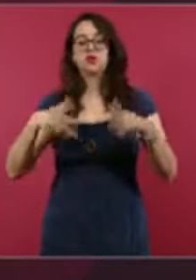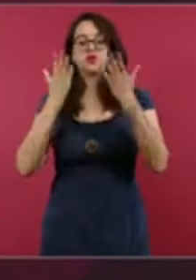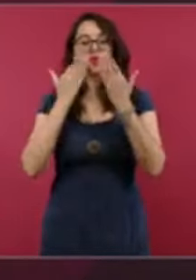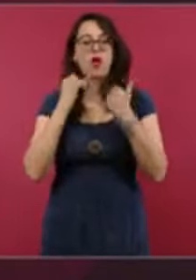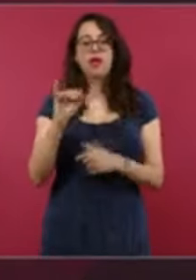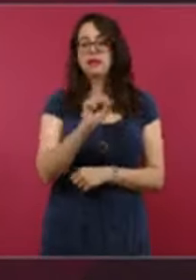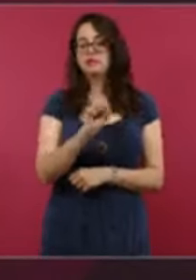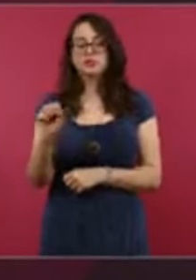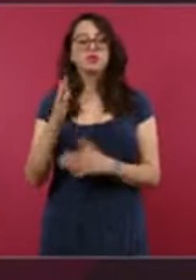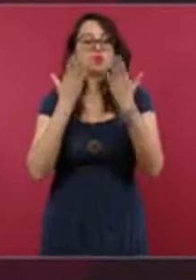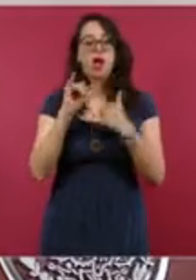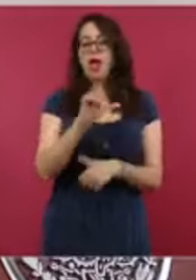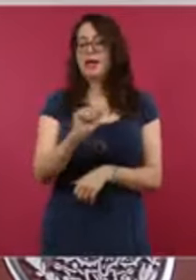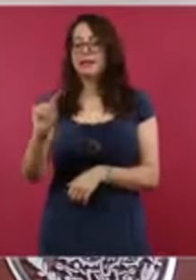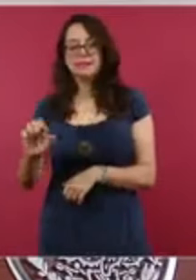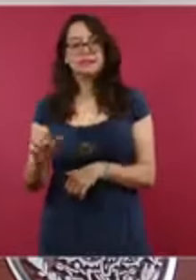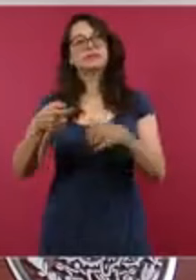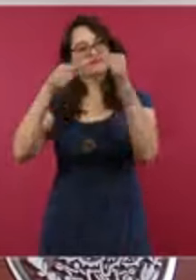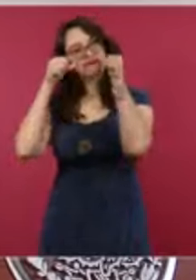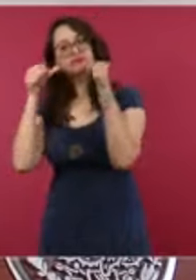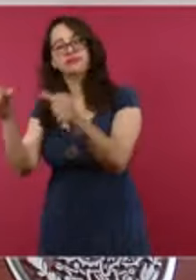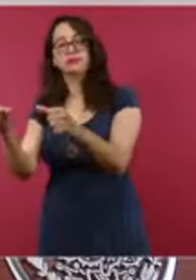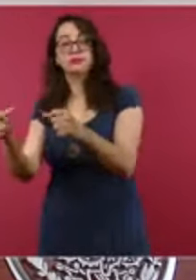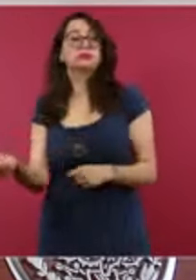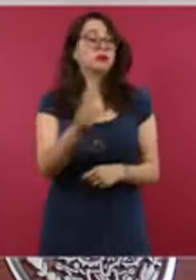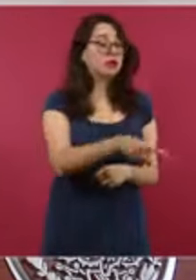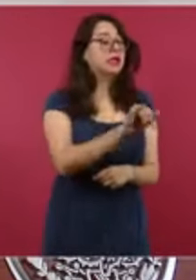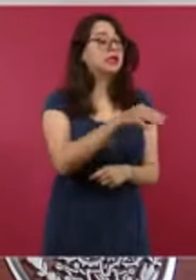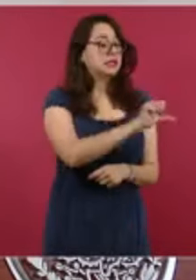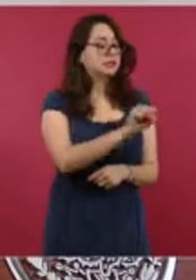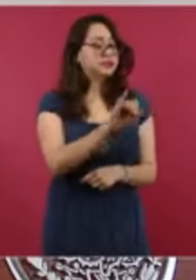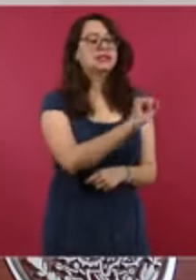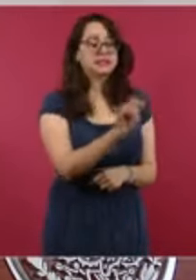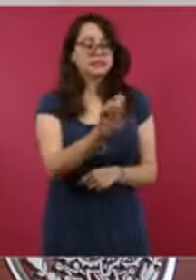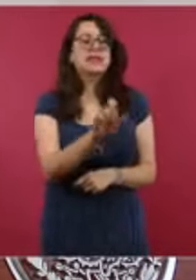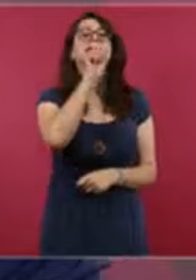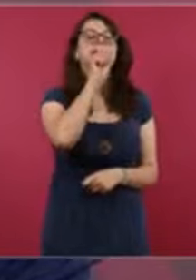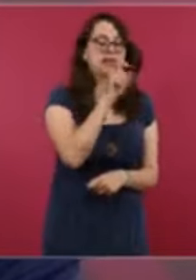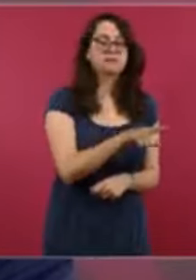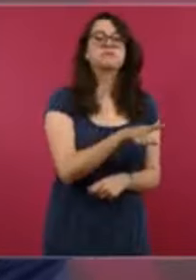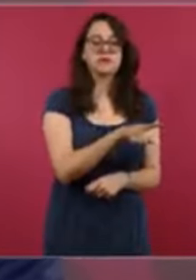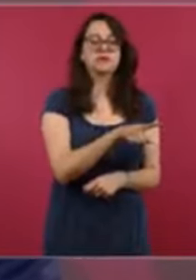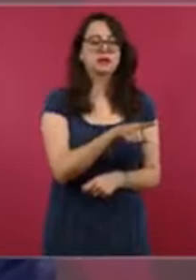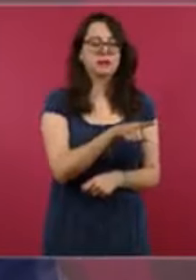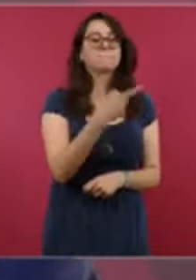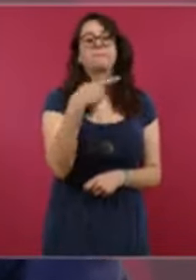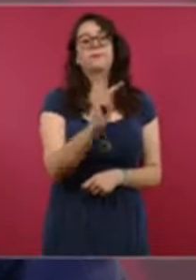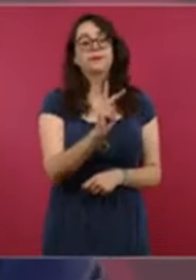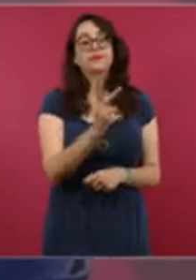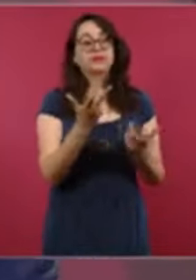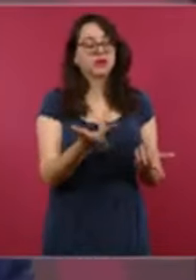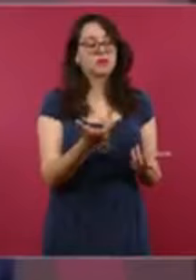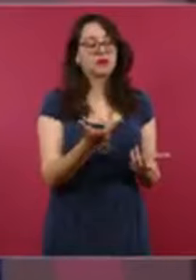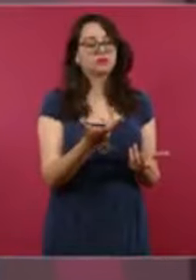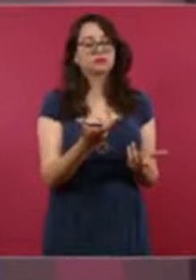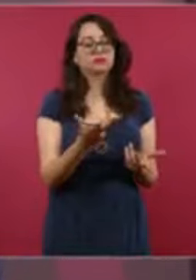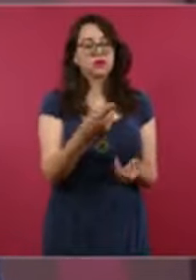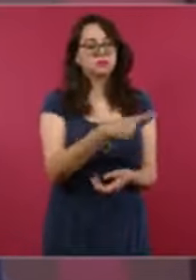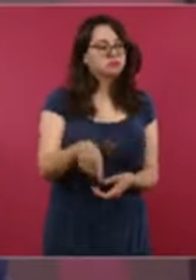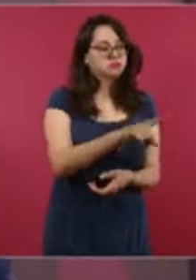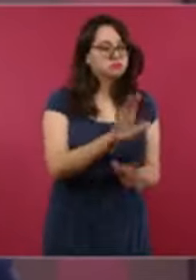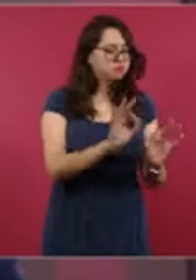también para los que tienen seguridad social, pero viven en comunidades apartadas, en